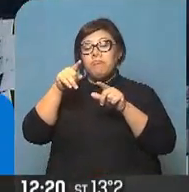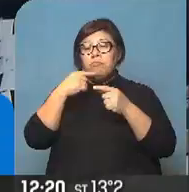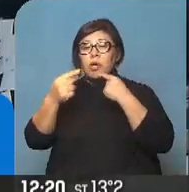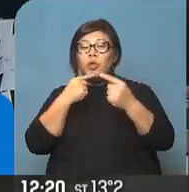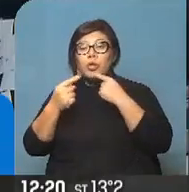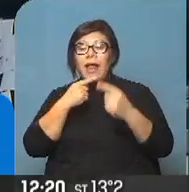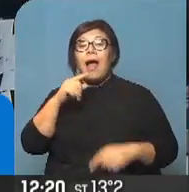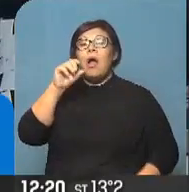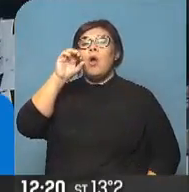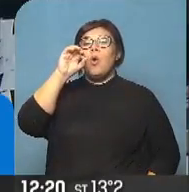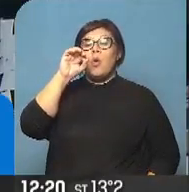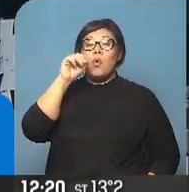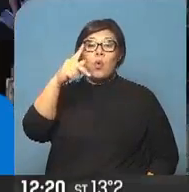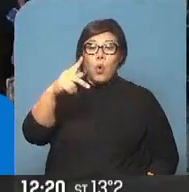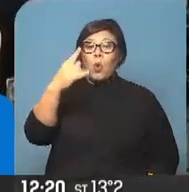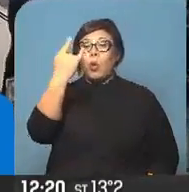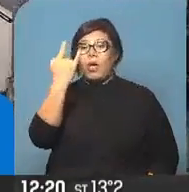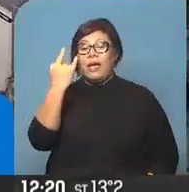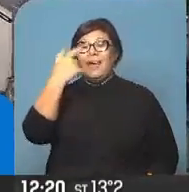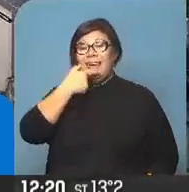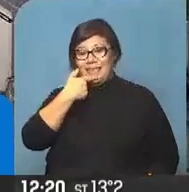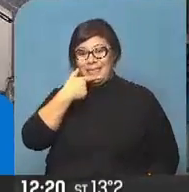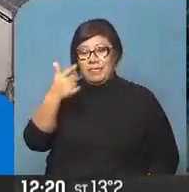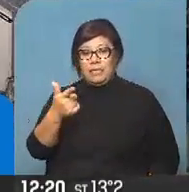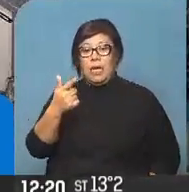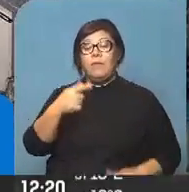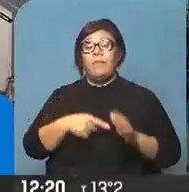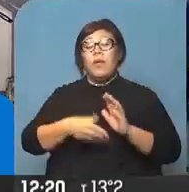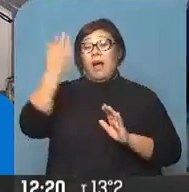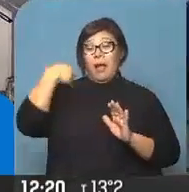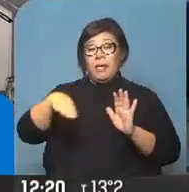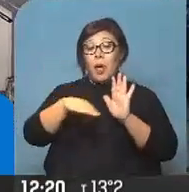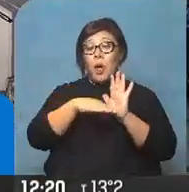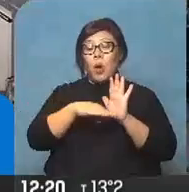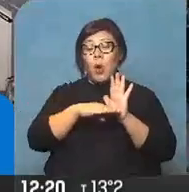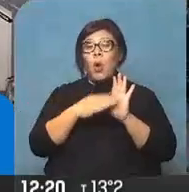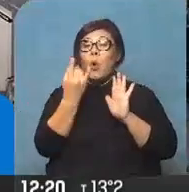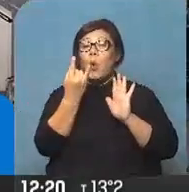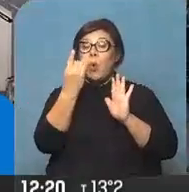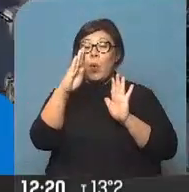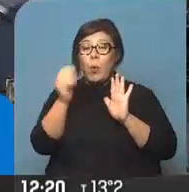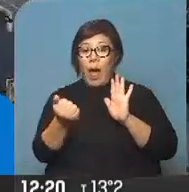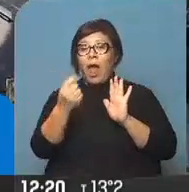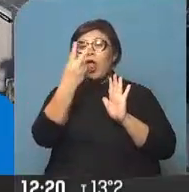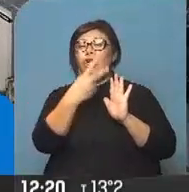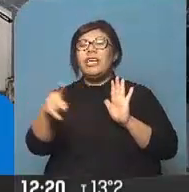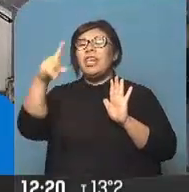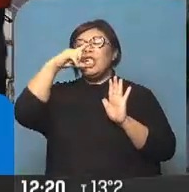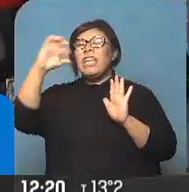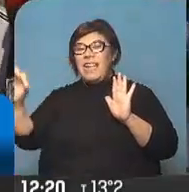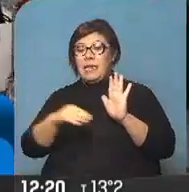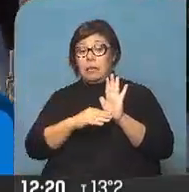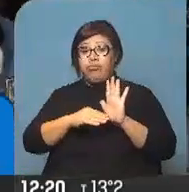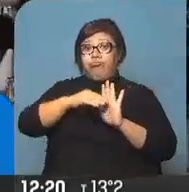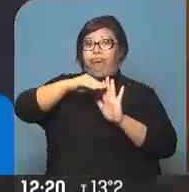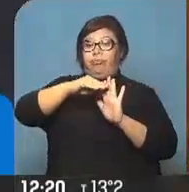s en los últimos años la uva pasó del puesto 270 al 73 reconocimiento importante a los miles